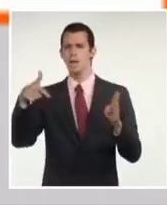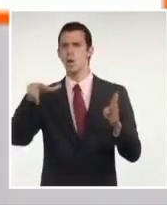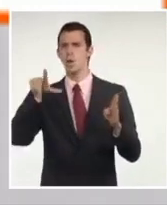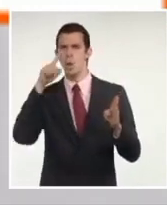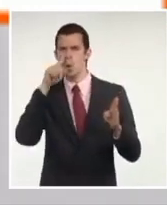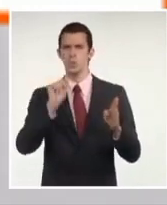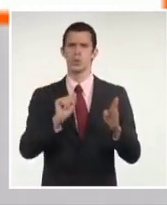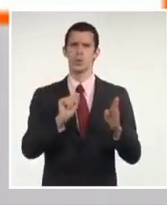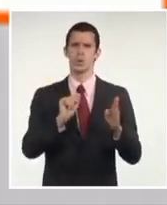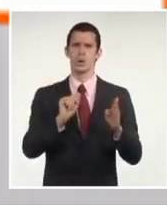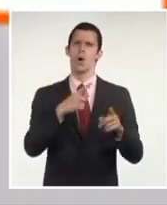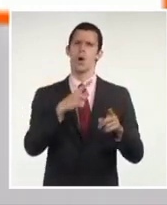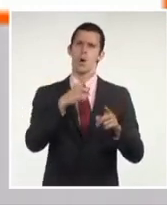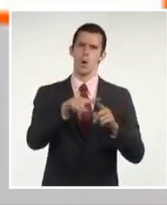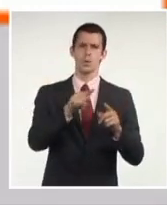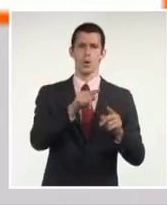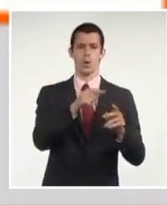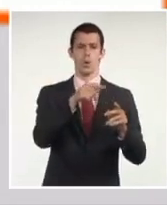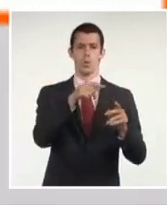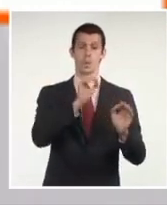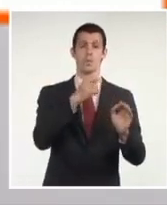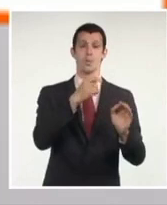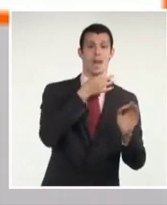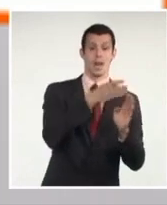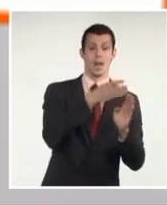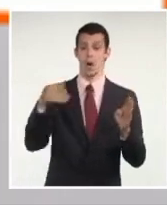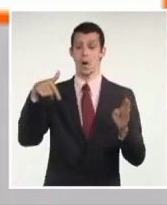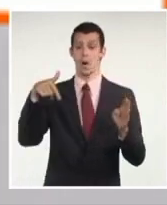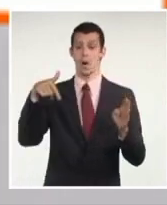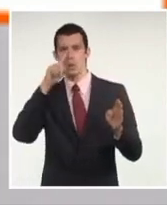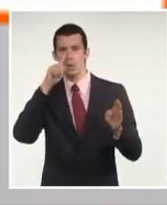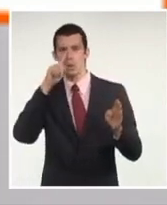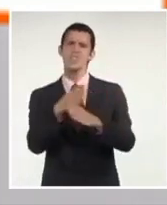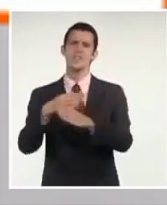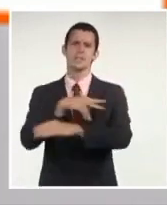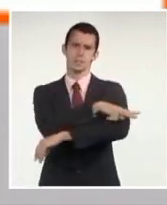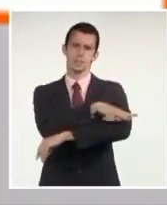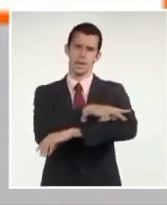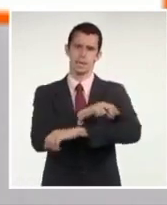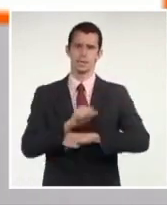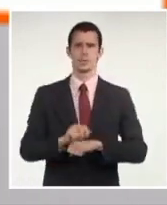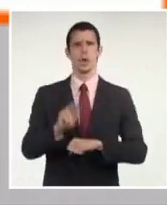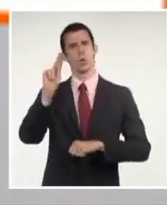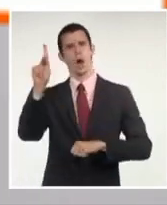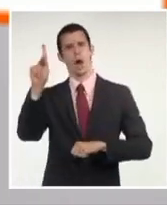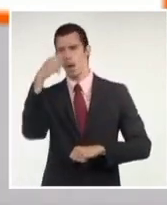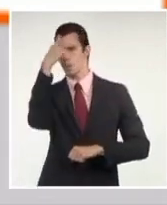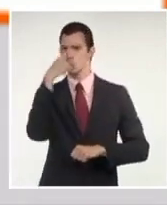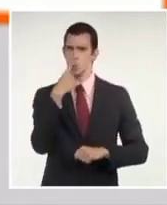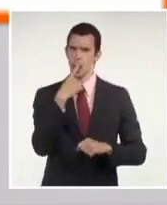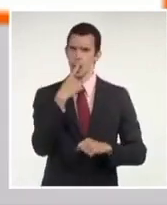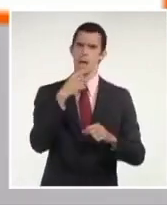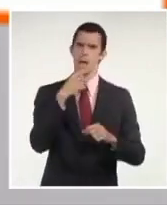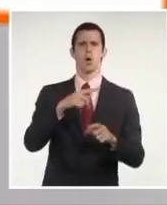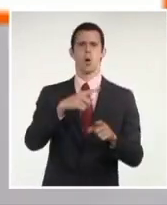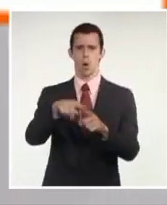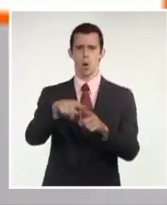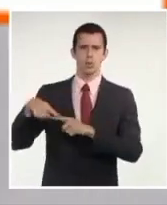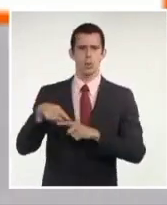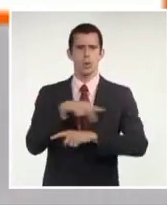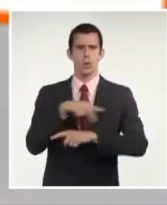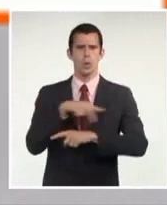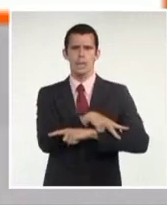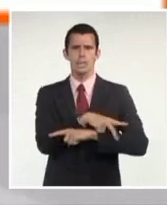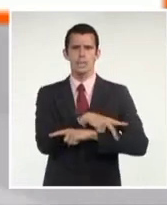así sucesivamente. Y la curva representa el porciento de muestras que